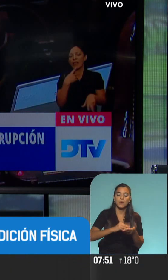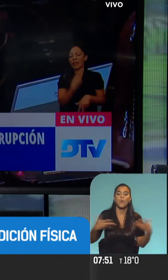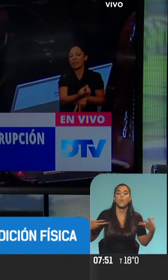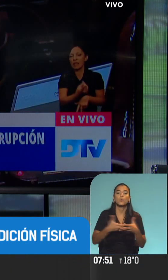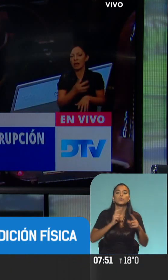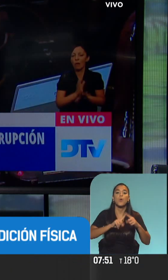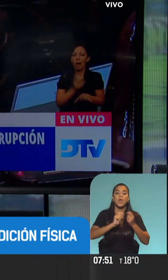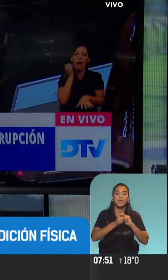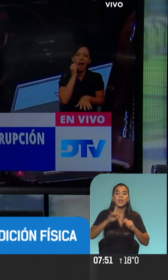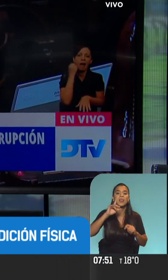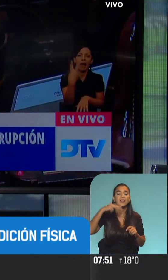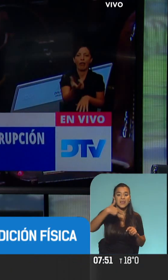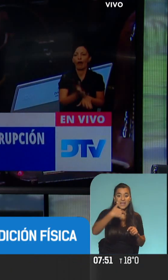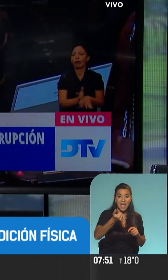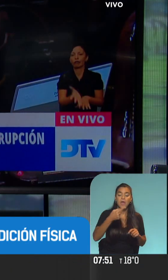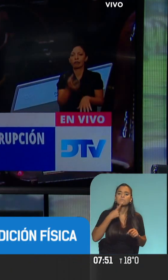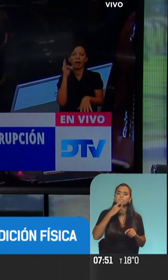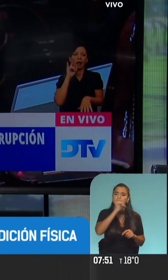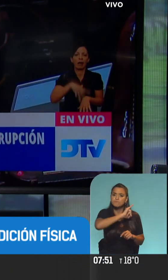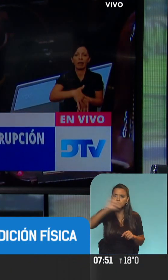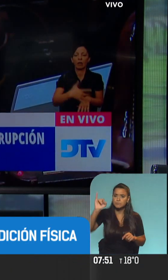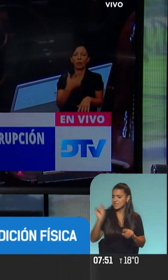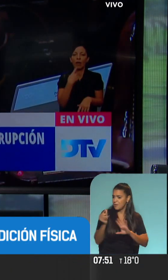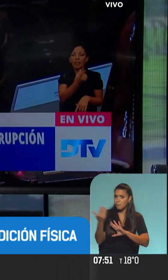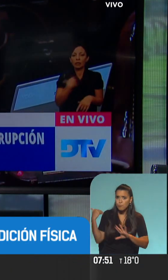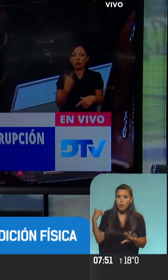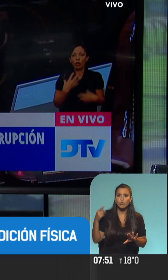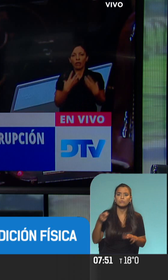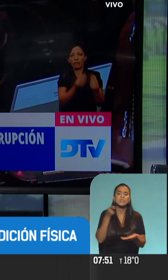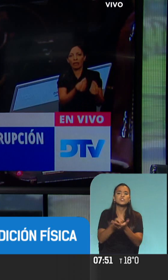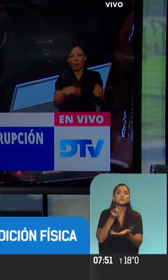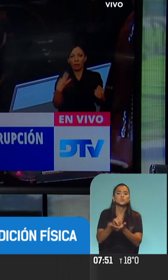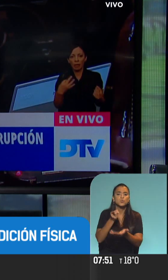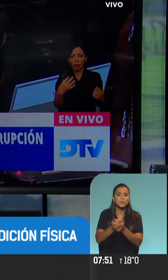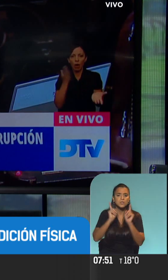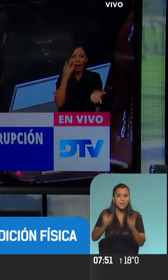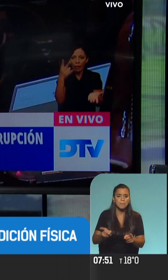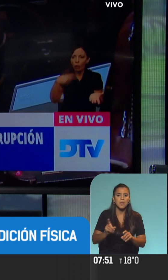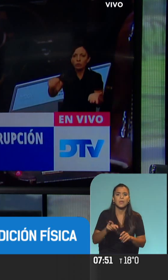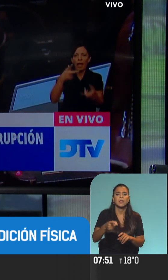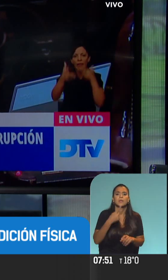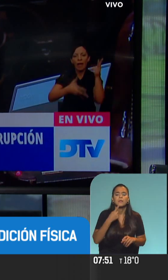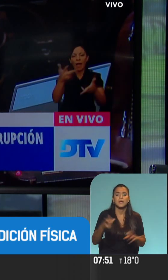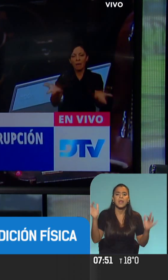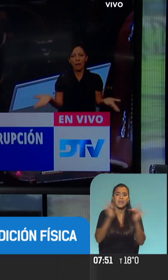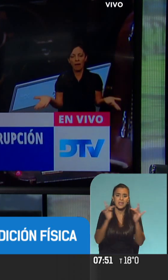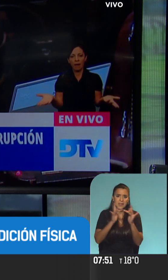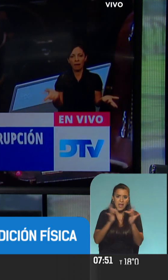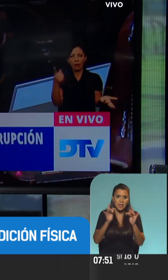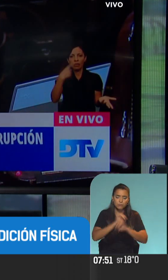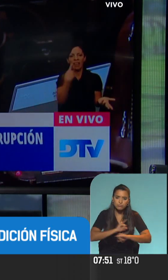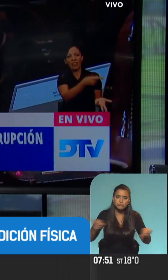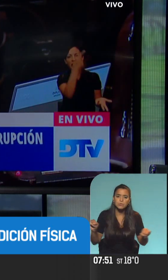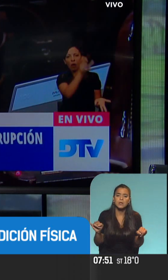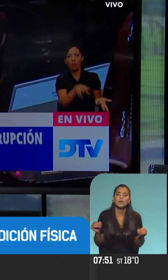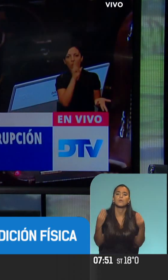por el cambio dina resino vsc y denunció en las últimas horas que fue insultada y agraviada en las redes sociales